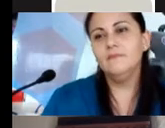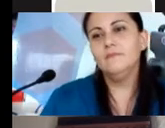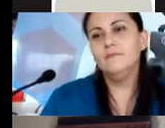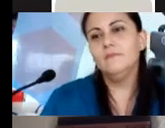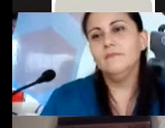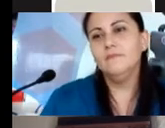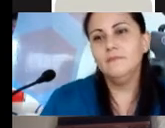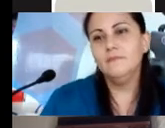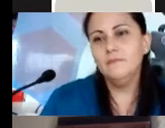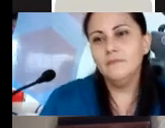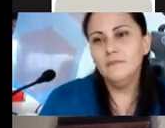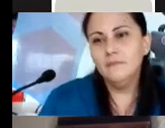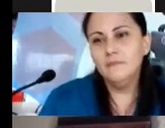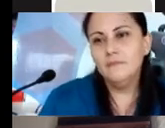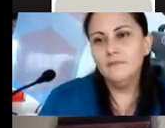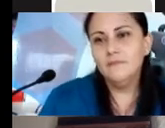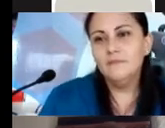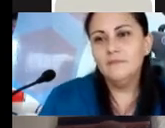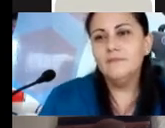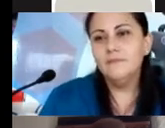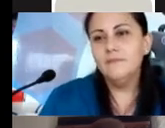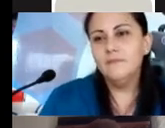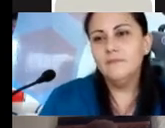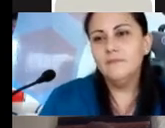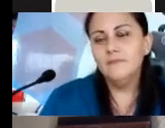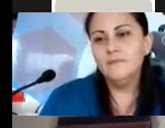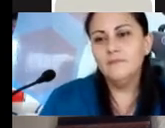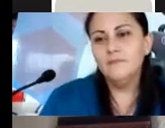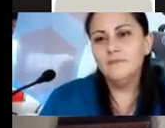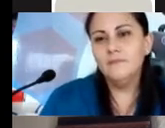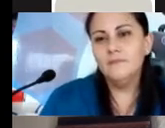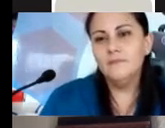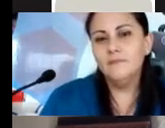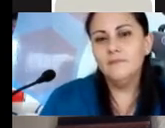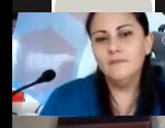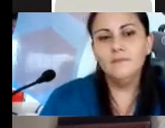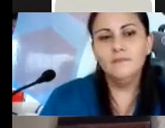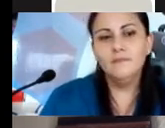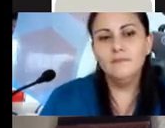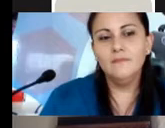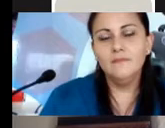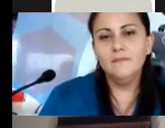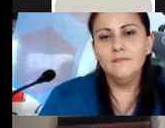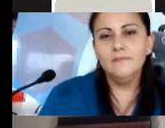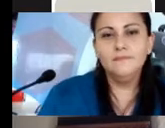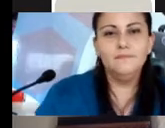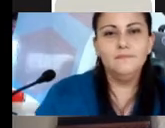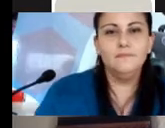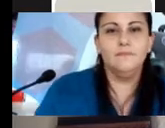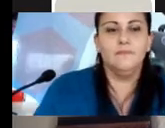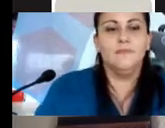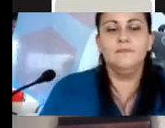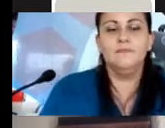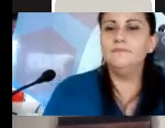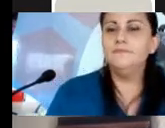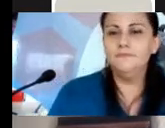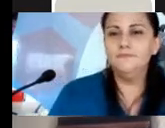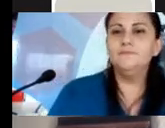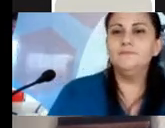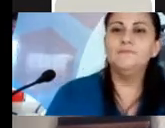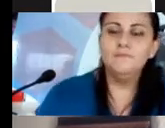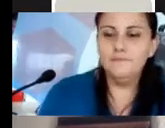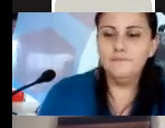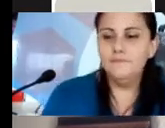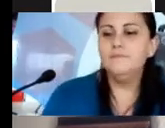manera logramos recibir esa información. Y ninguno es igual. Por ejemplo, no puedo decir hoy, si no tengo el